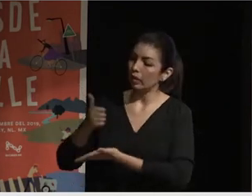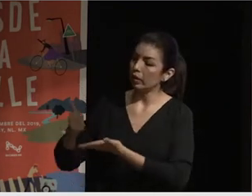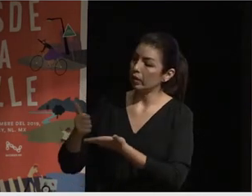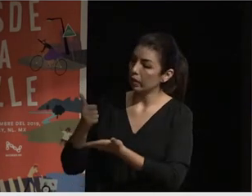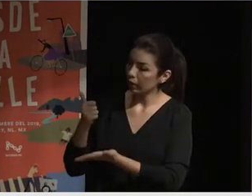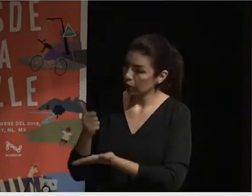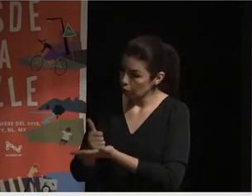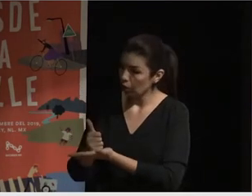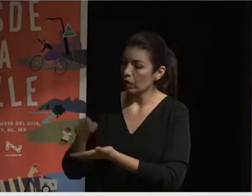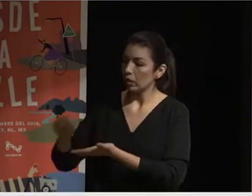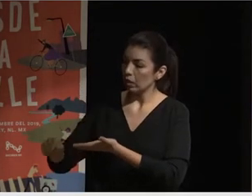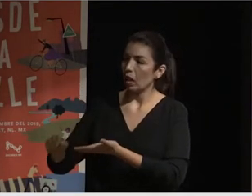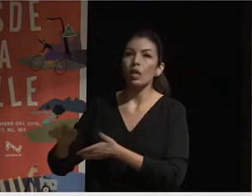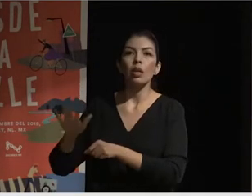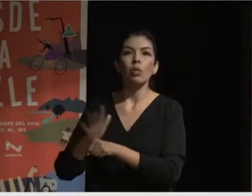ciudad.